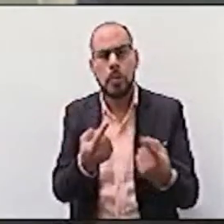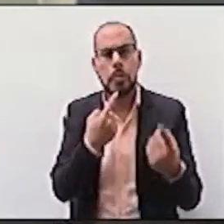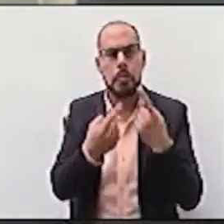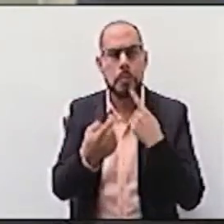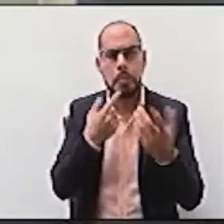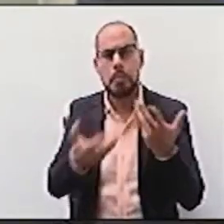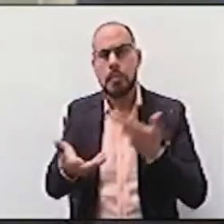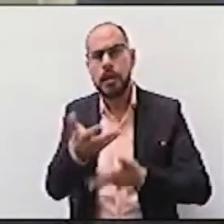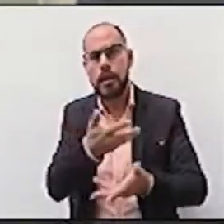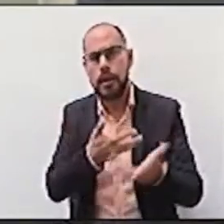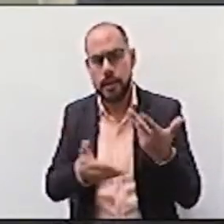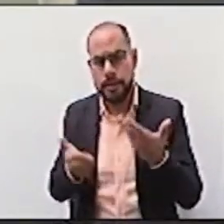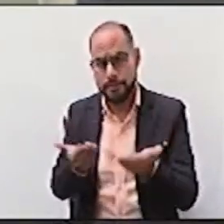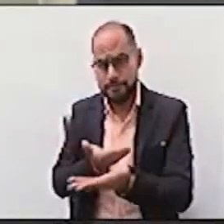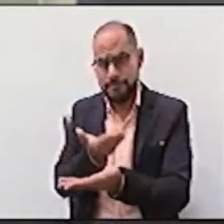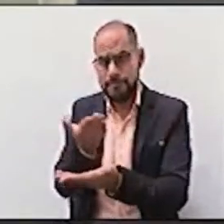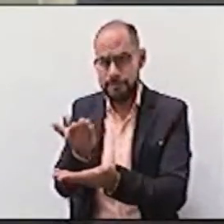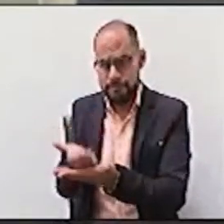Ellos ofrecieron